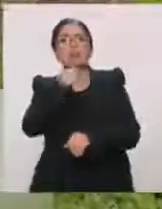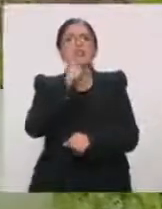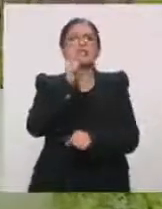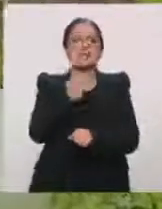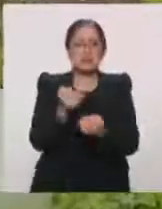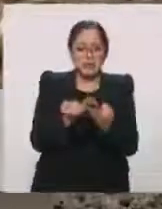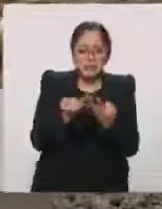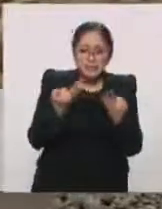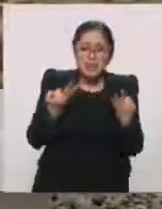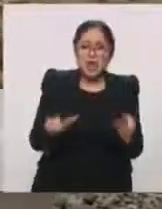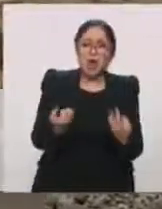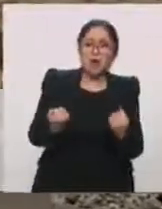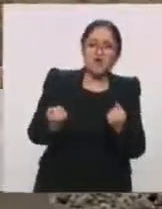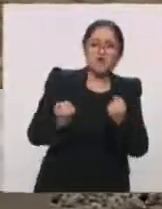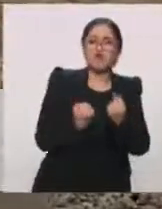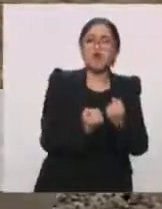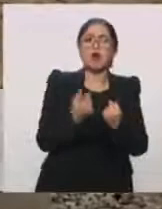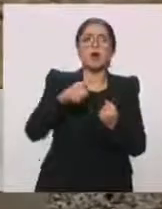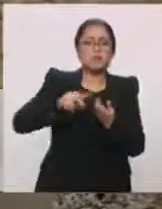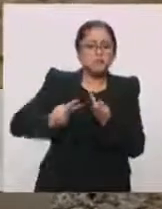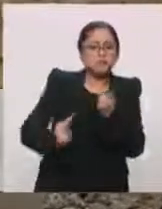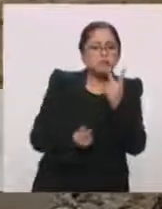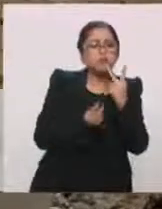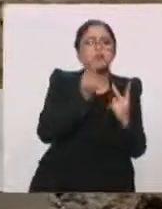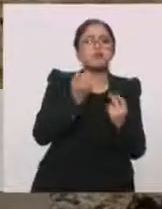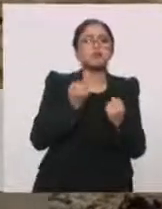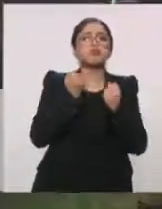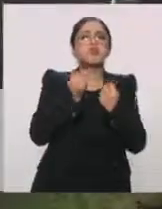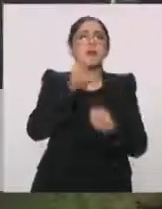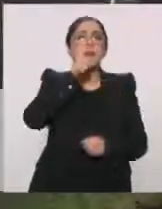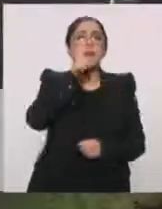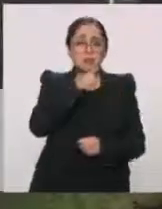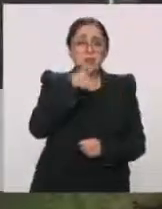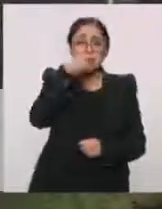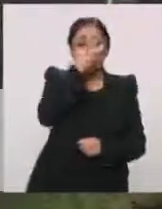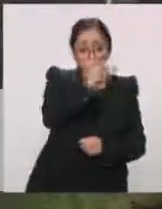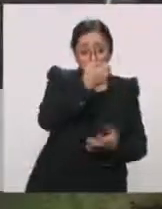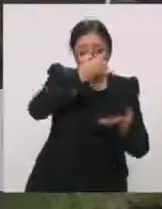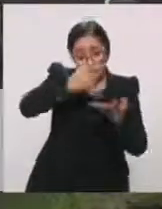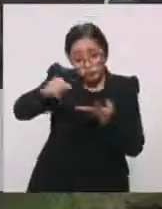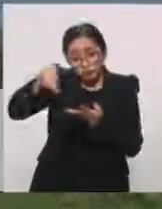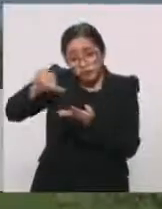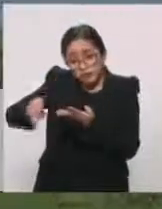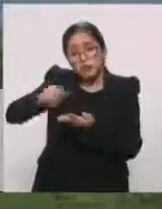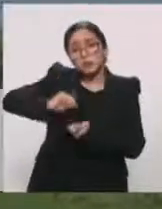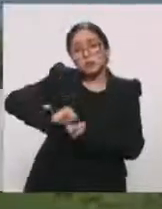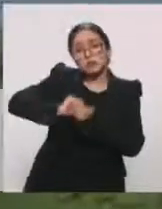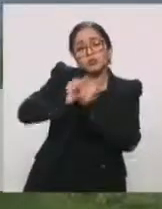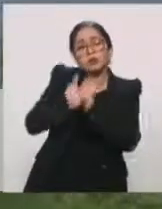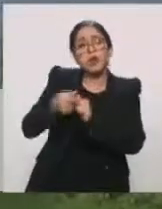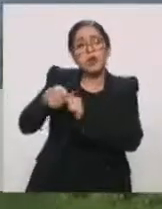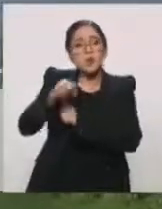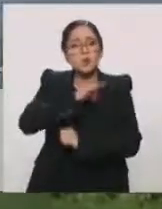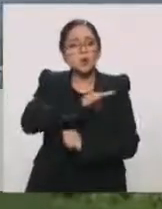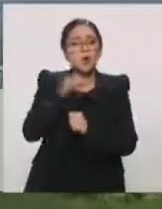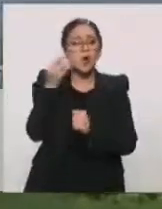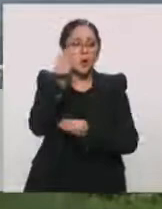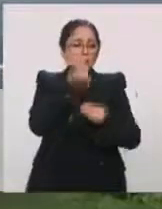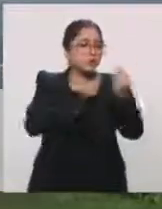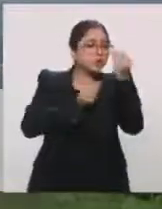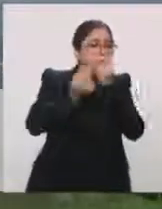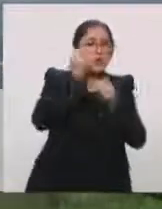con una buena vegetación, nos permite además servicios de alimentación, ¿no? Mucha de la producción también de la Ciudad de